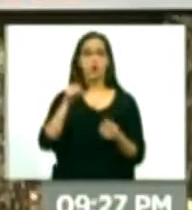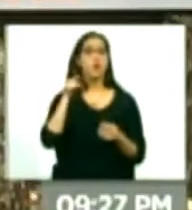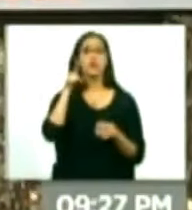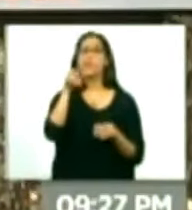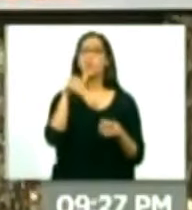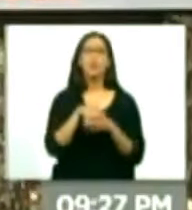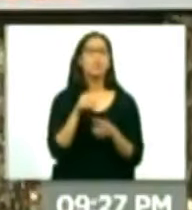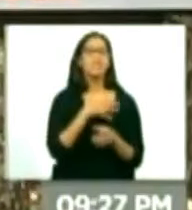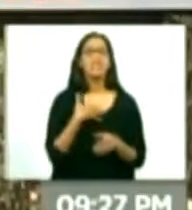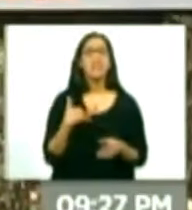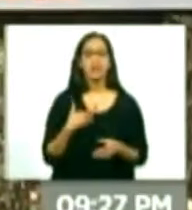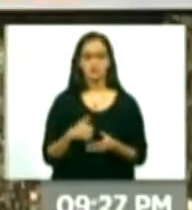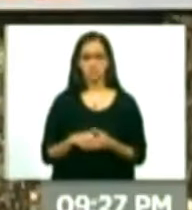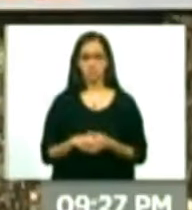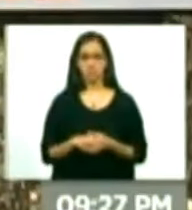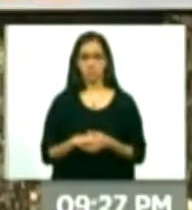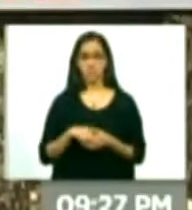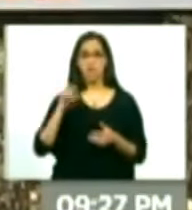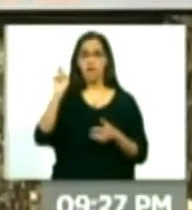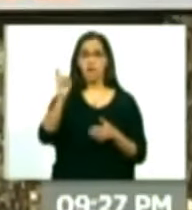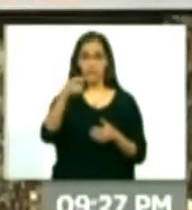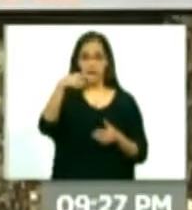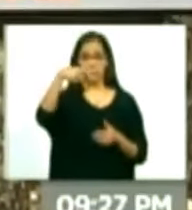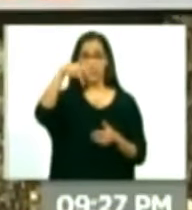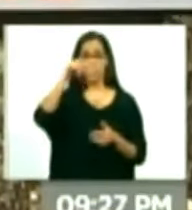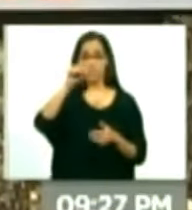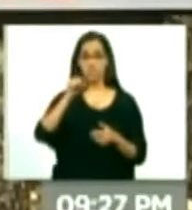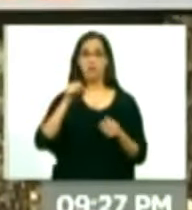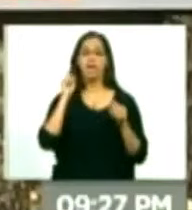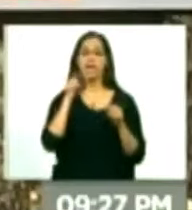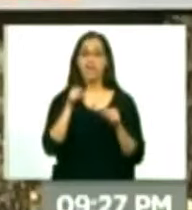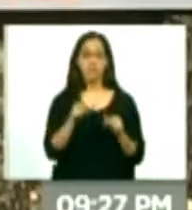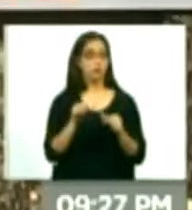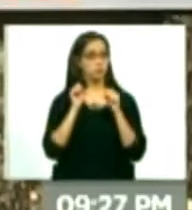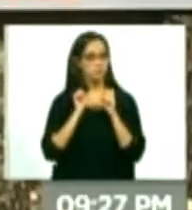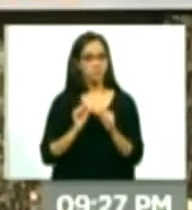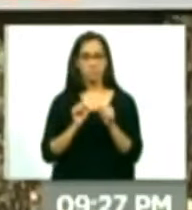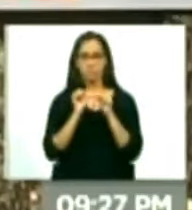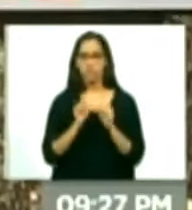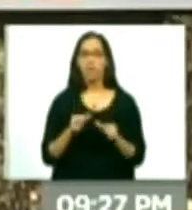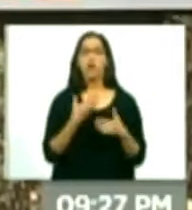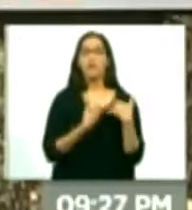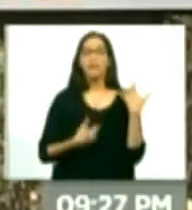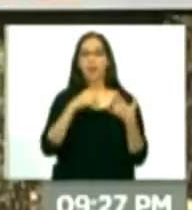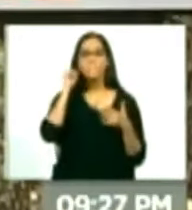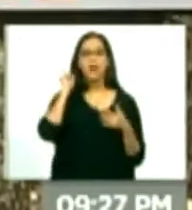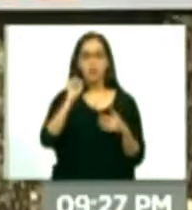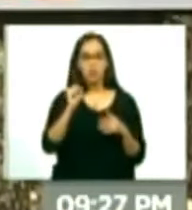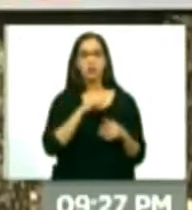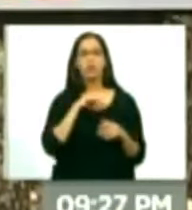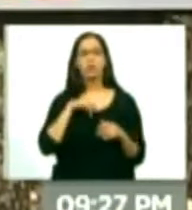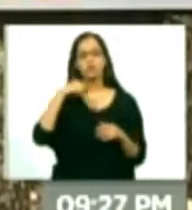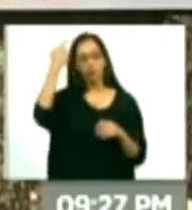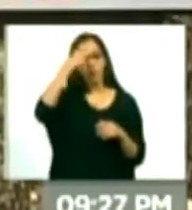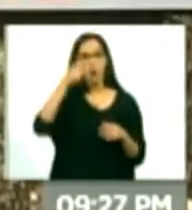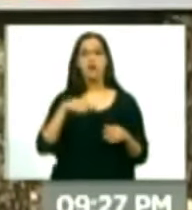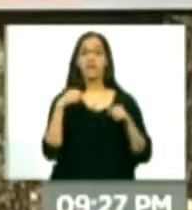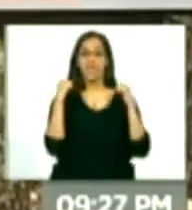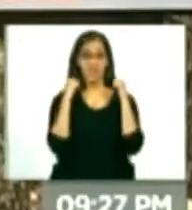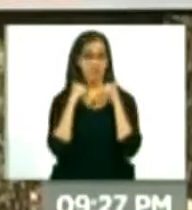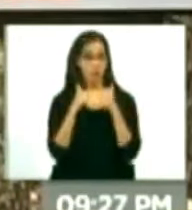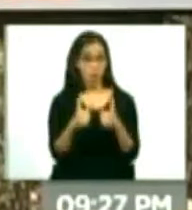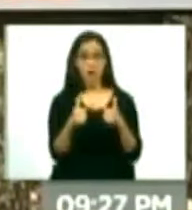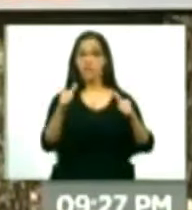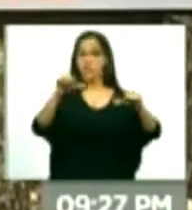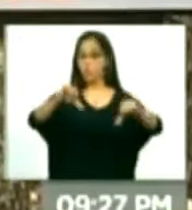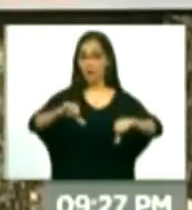quiera, del Gran Polo Patriótico. Eso se ha mantenido con el presidente Nicolás Maduro y con nuestro pueblo en las buenas y en